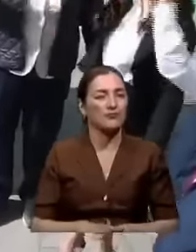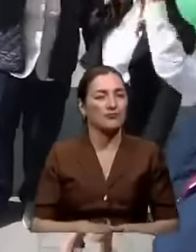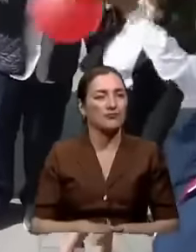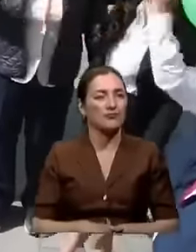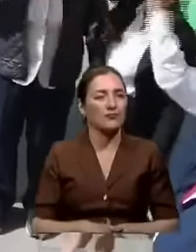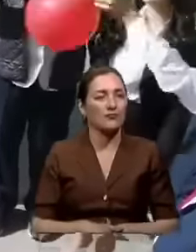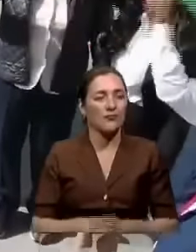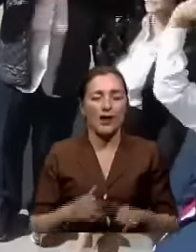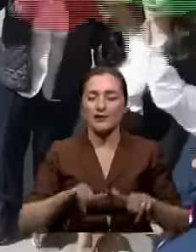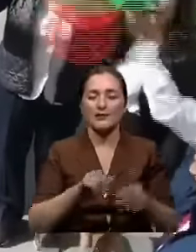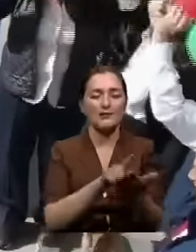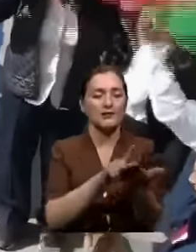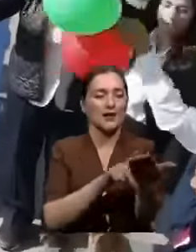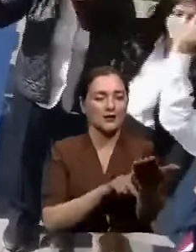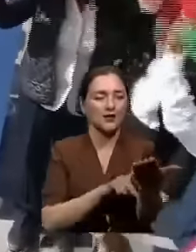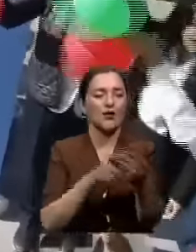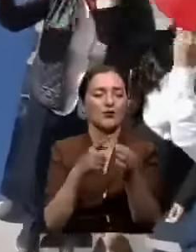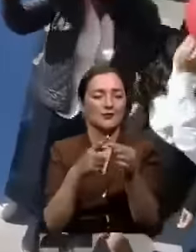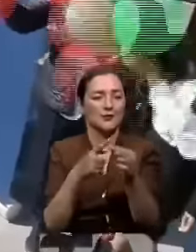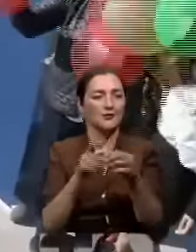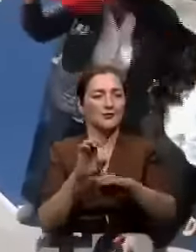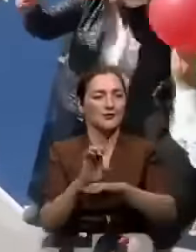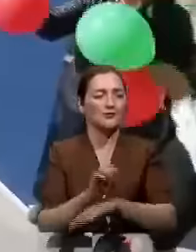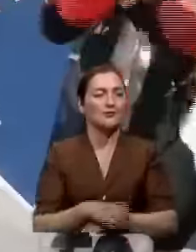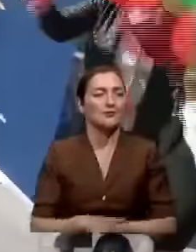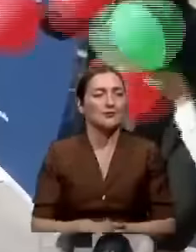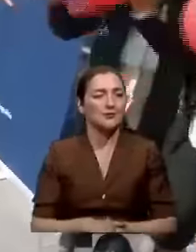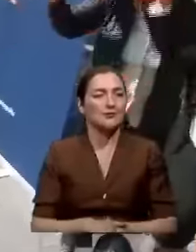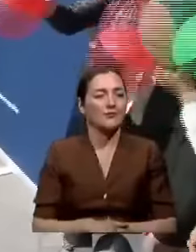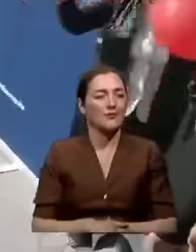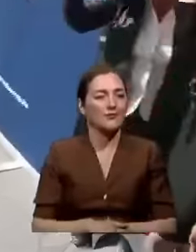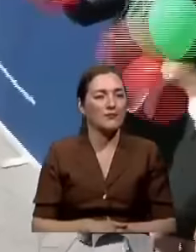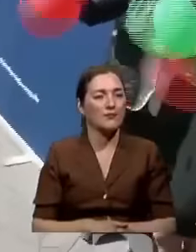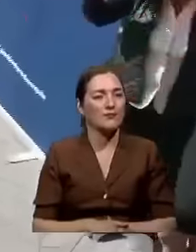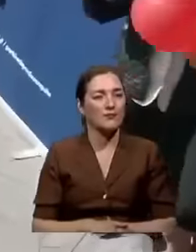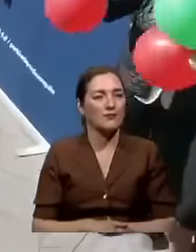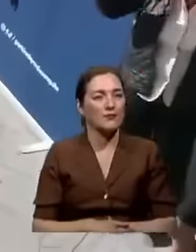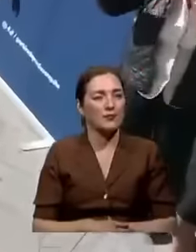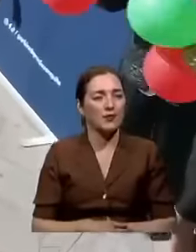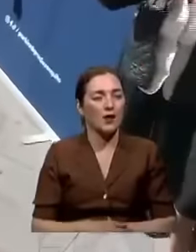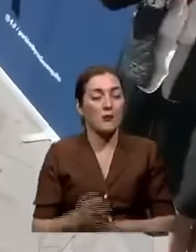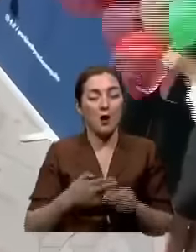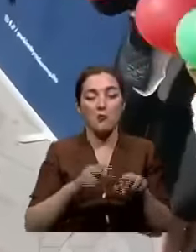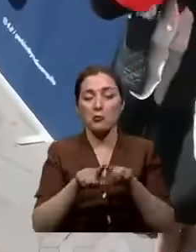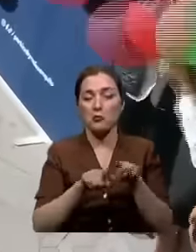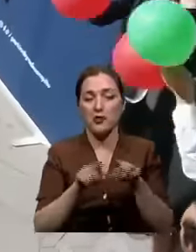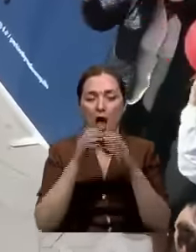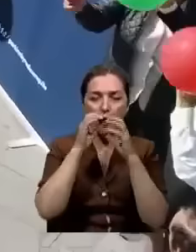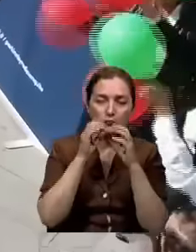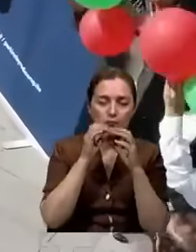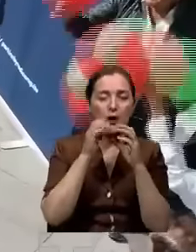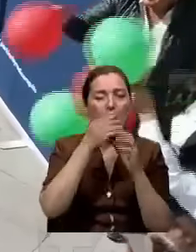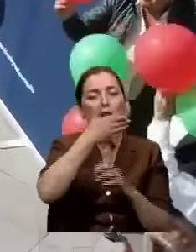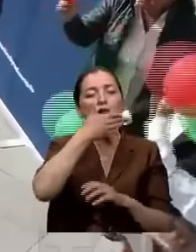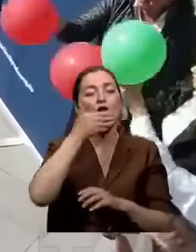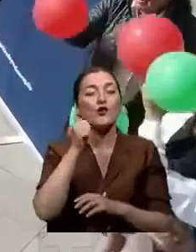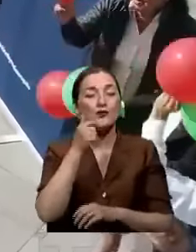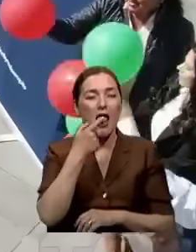idea, seguir con la tradición quiteña ecuatoriana y por supuesto que el que pruebe esta guagua de pan, concursante o no, se lleve el mejor